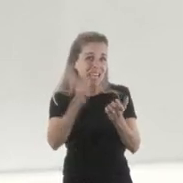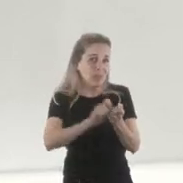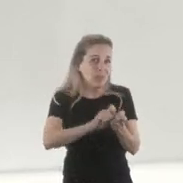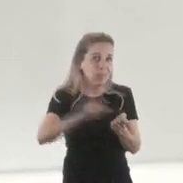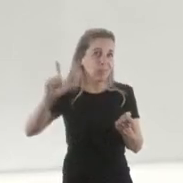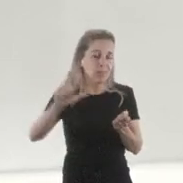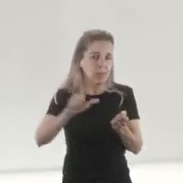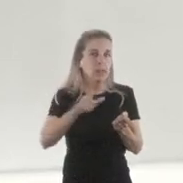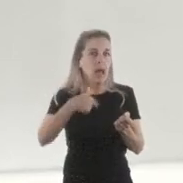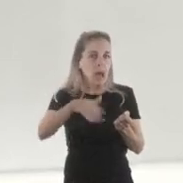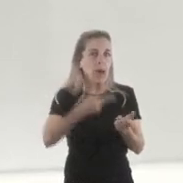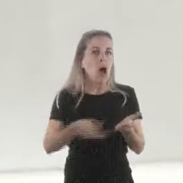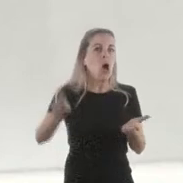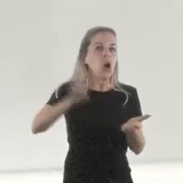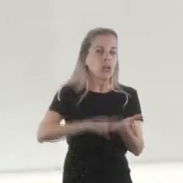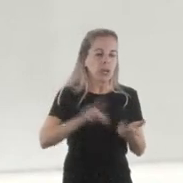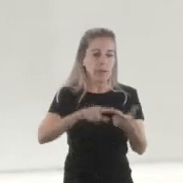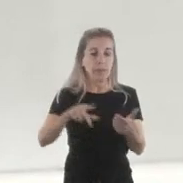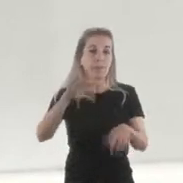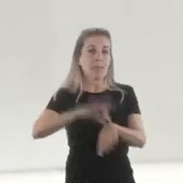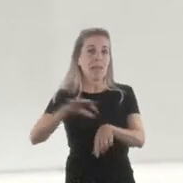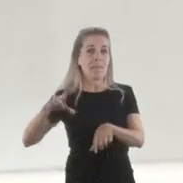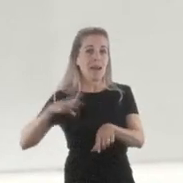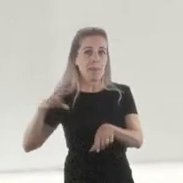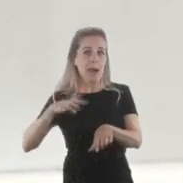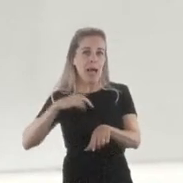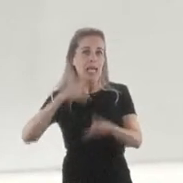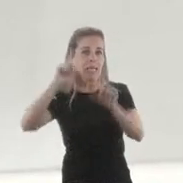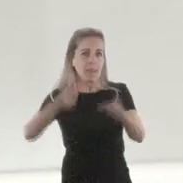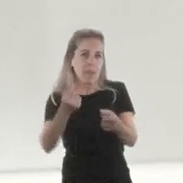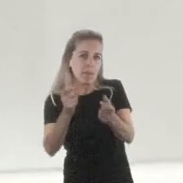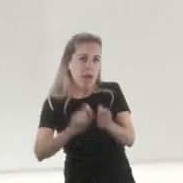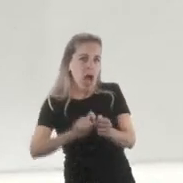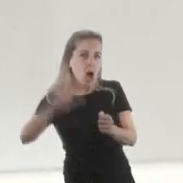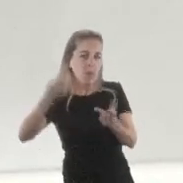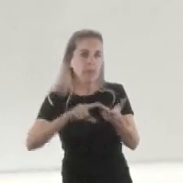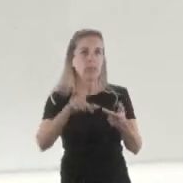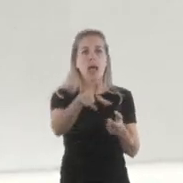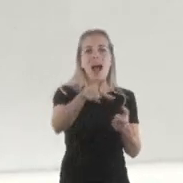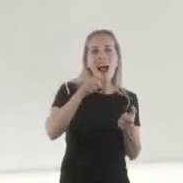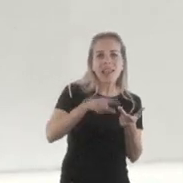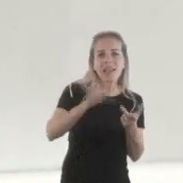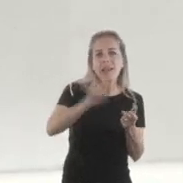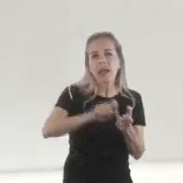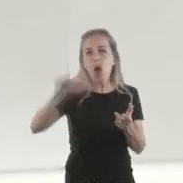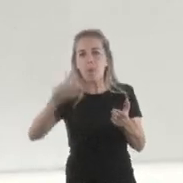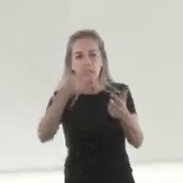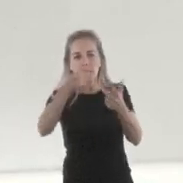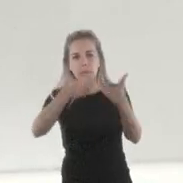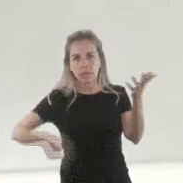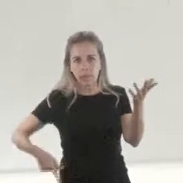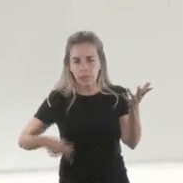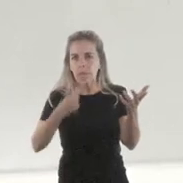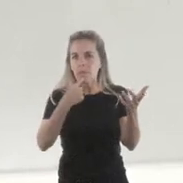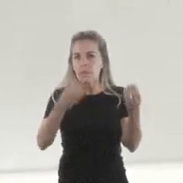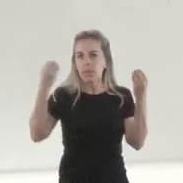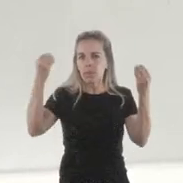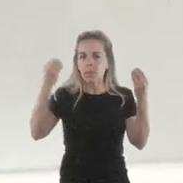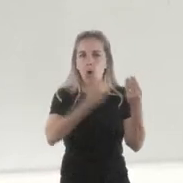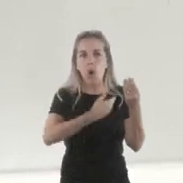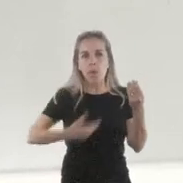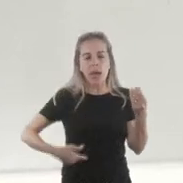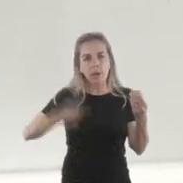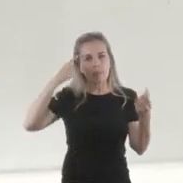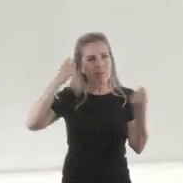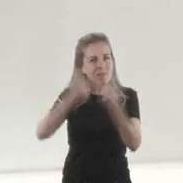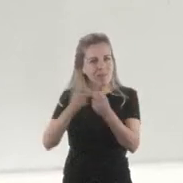Hay un importante aumento en las prepagas, un fuerte incremento en lo que son los alquileres. La pregunta es si el gobierno sigue avalando los